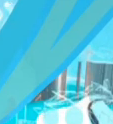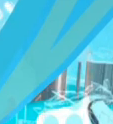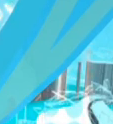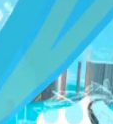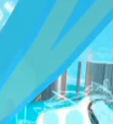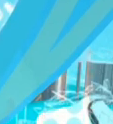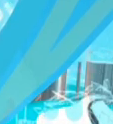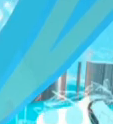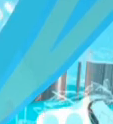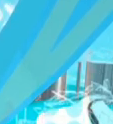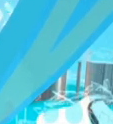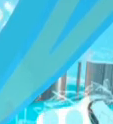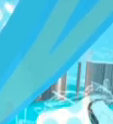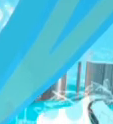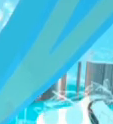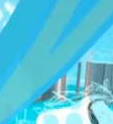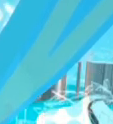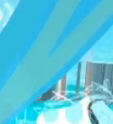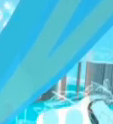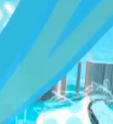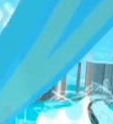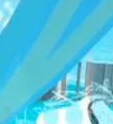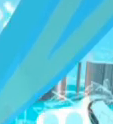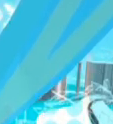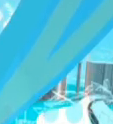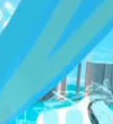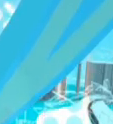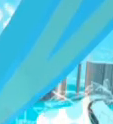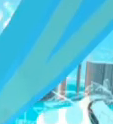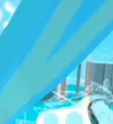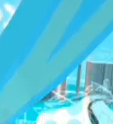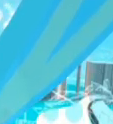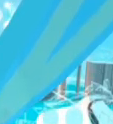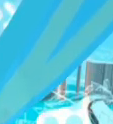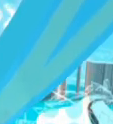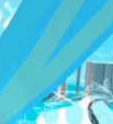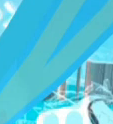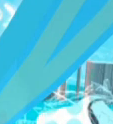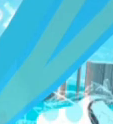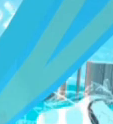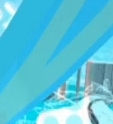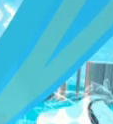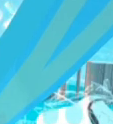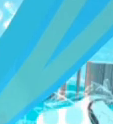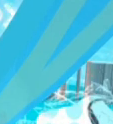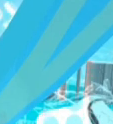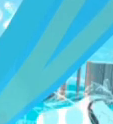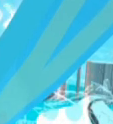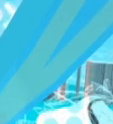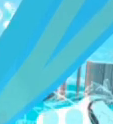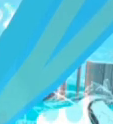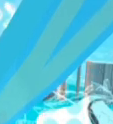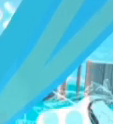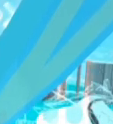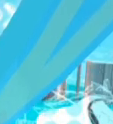elecciones de febrero del año entrante, para conocer la capacidad que tengan los diputados y